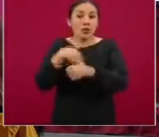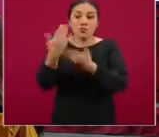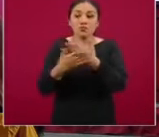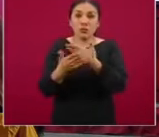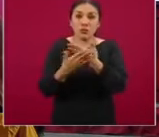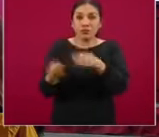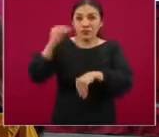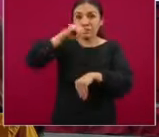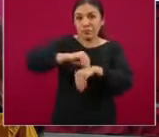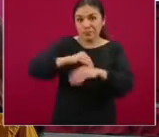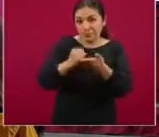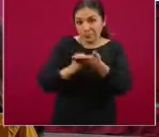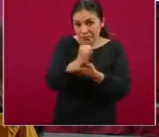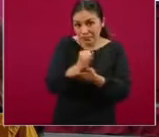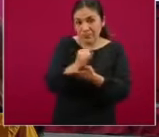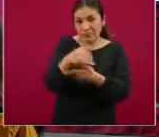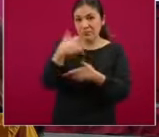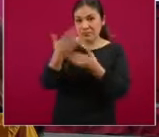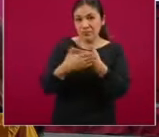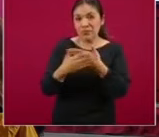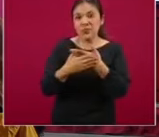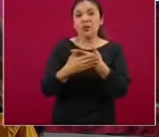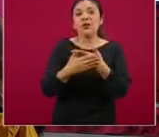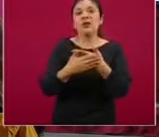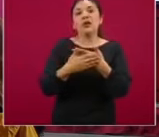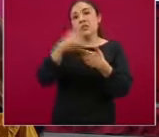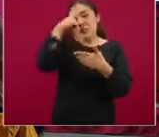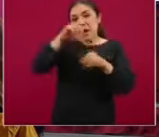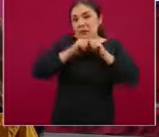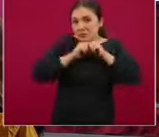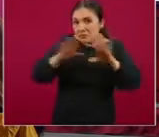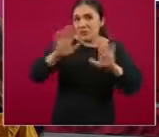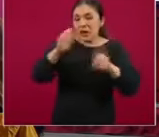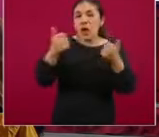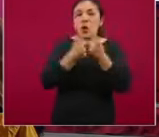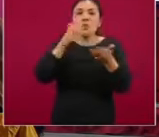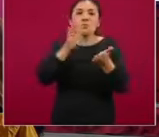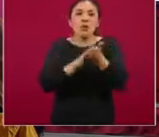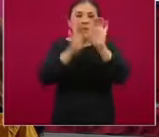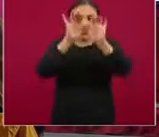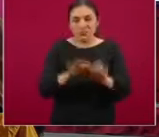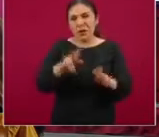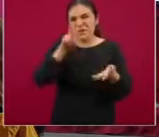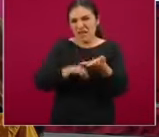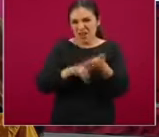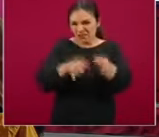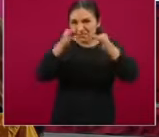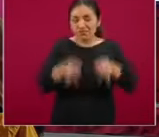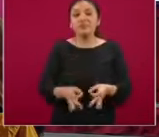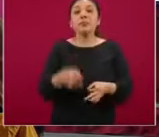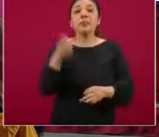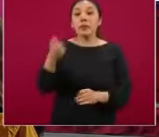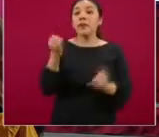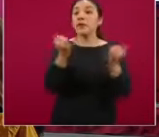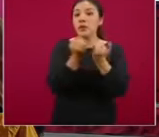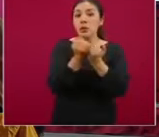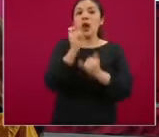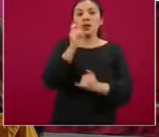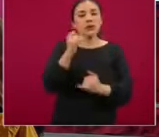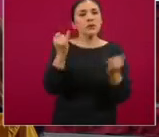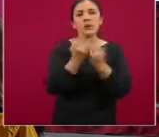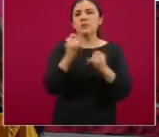por liberarse, digamos, por emitirse ya sus documentos de validación. También es un